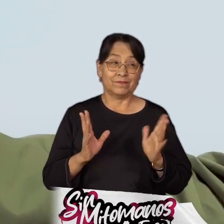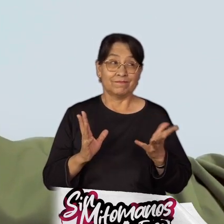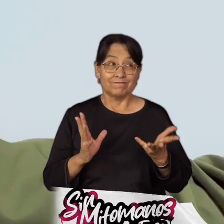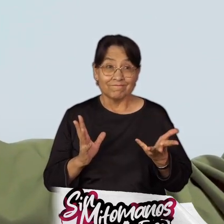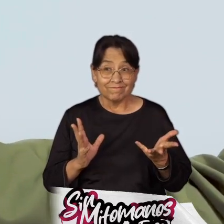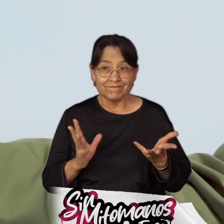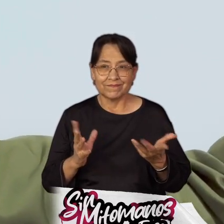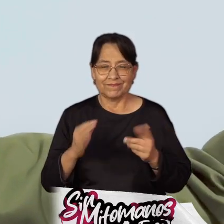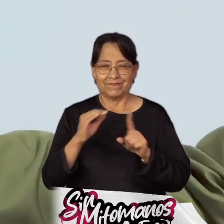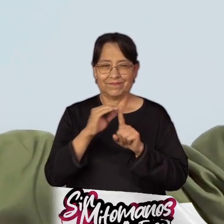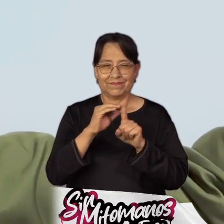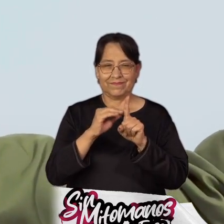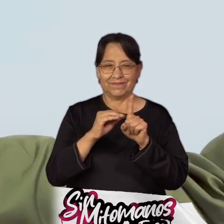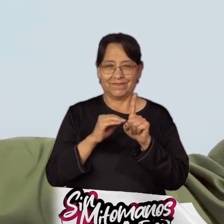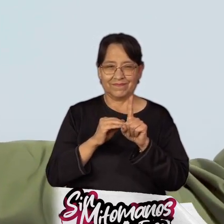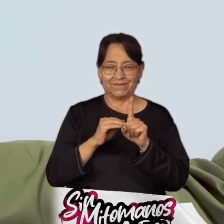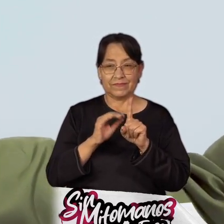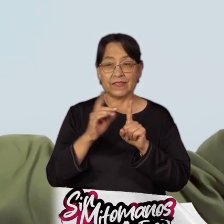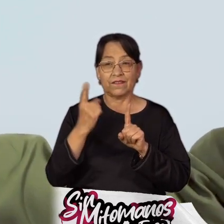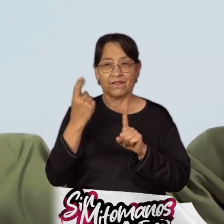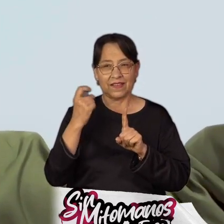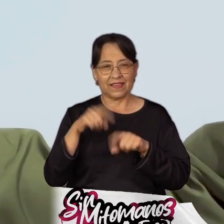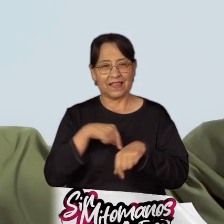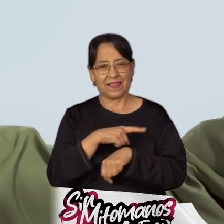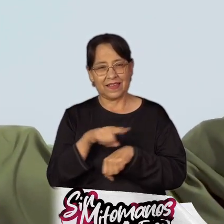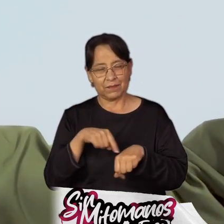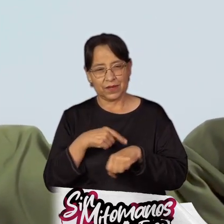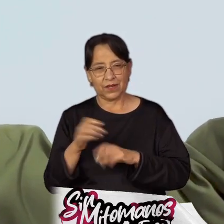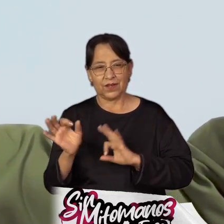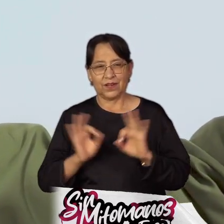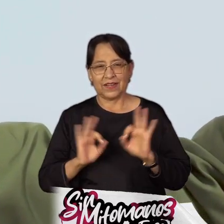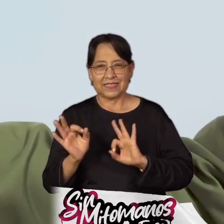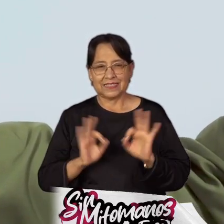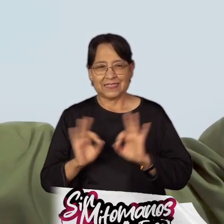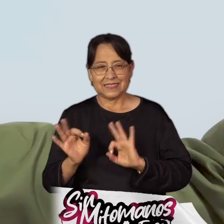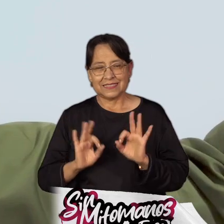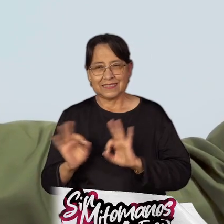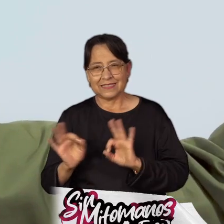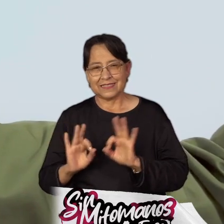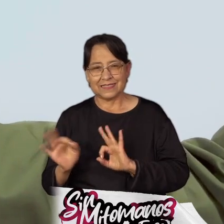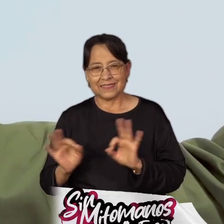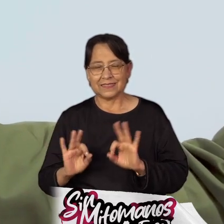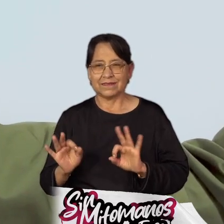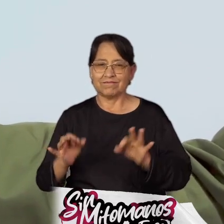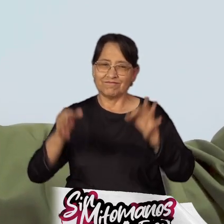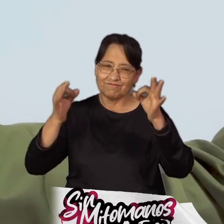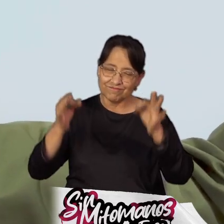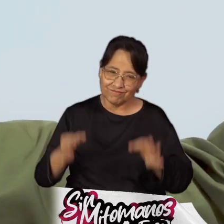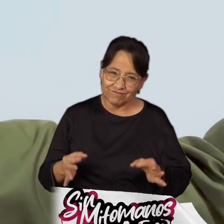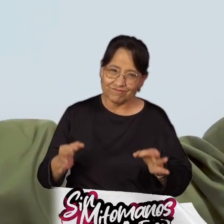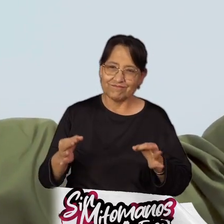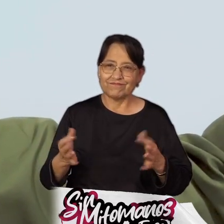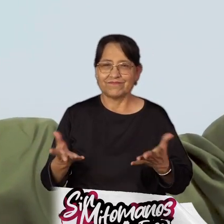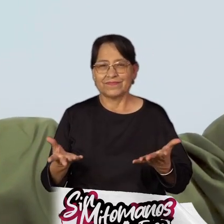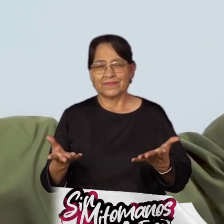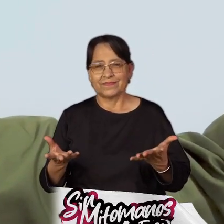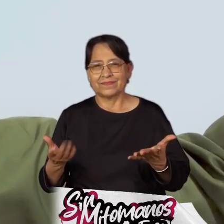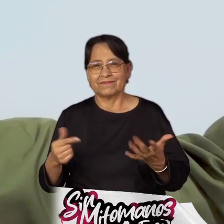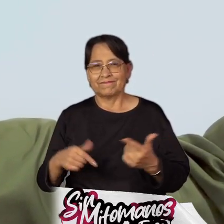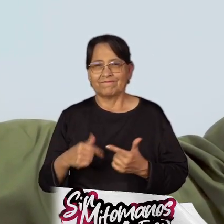así como los estratos ayudan a organizar, digamos que de una forma más precisa el